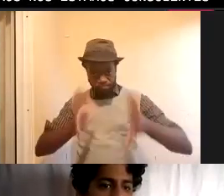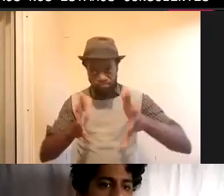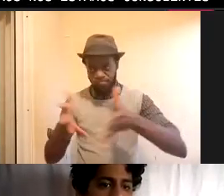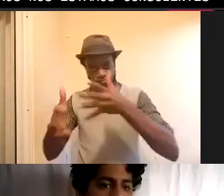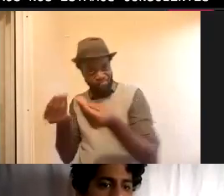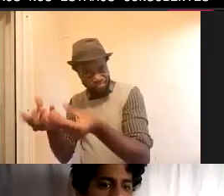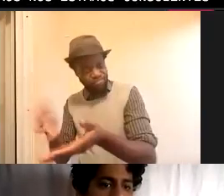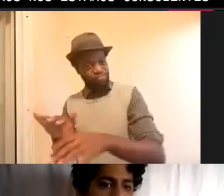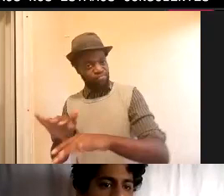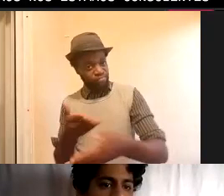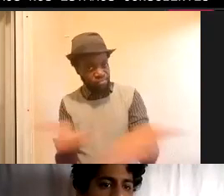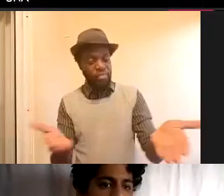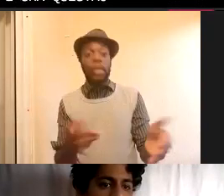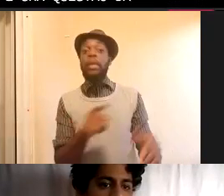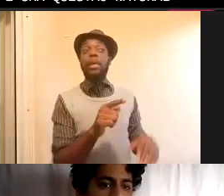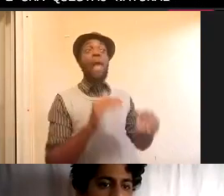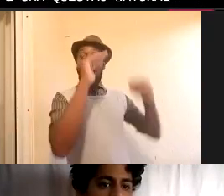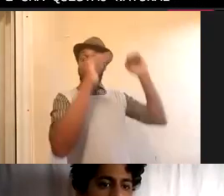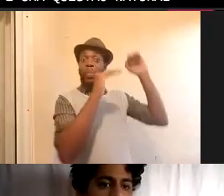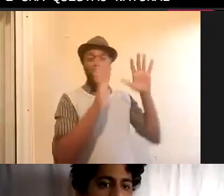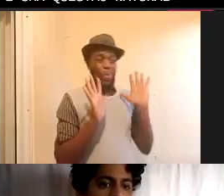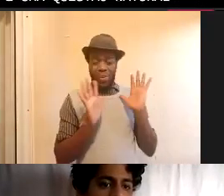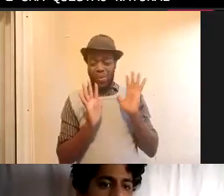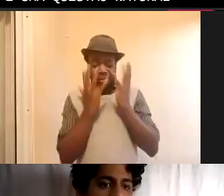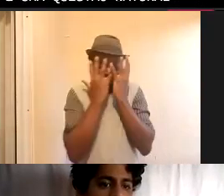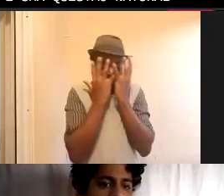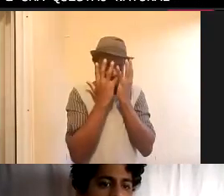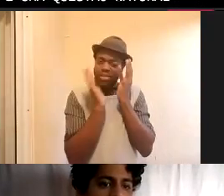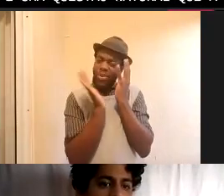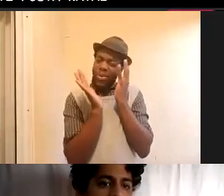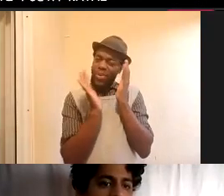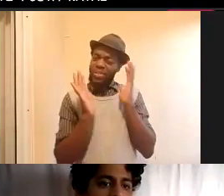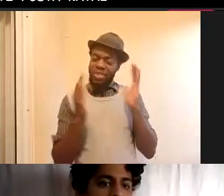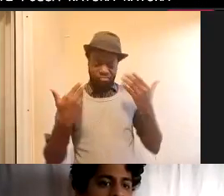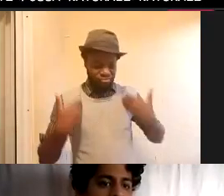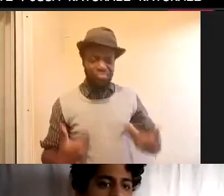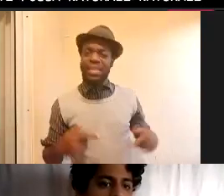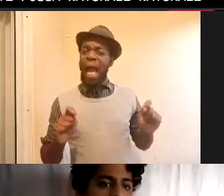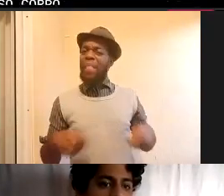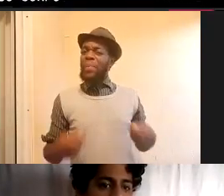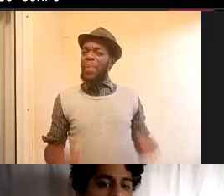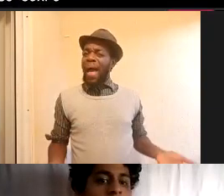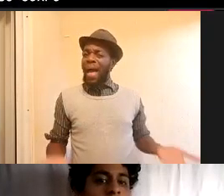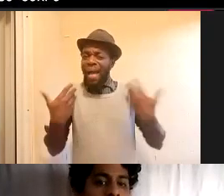natural. O sea, en la medida que naturalicemos nuestro cuerpo, ¿verdad?, que lo veamos